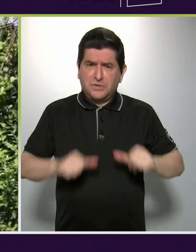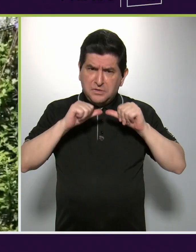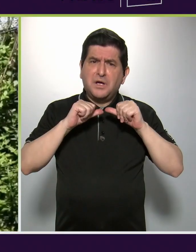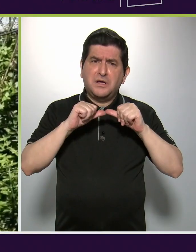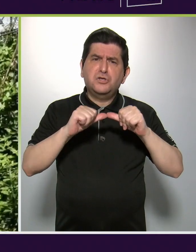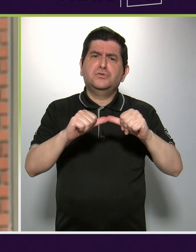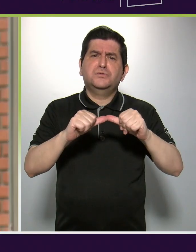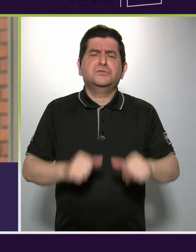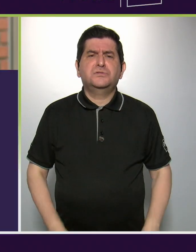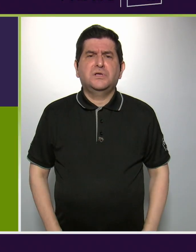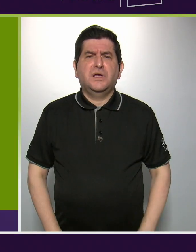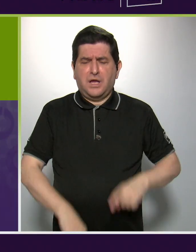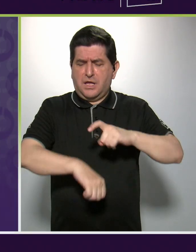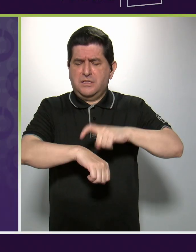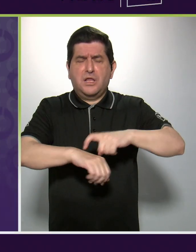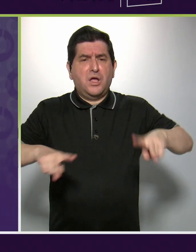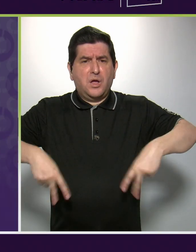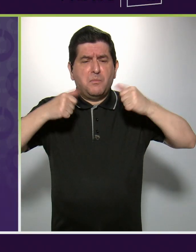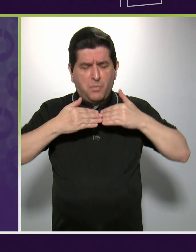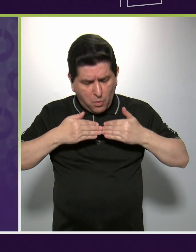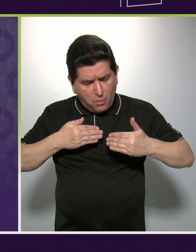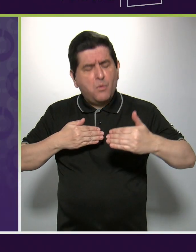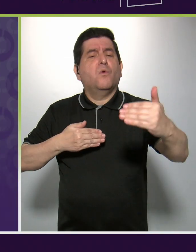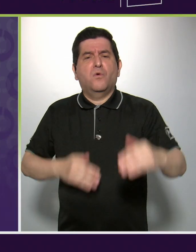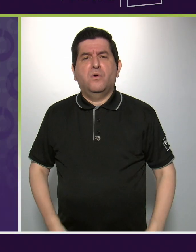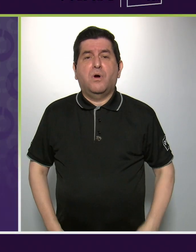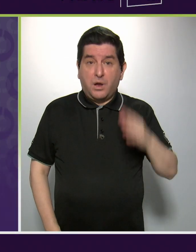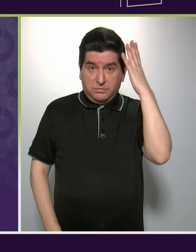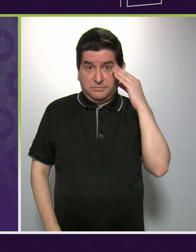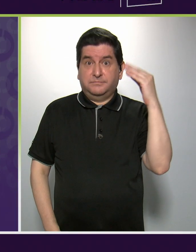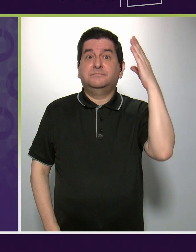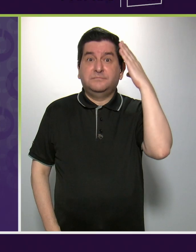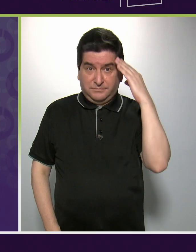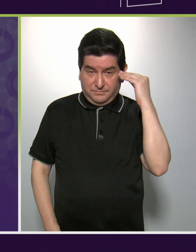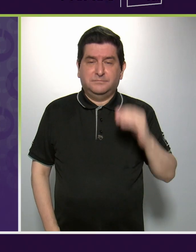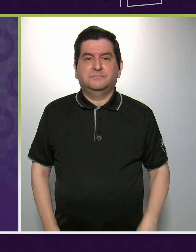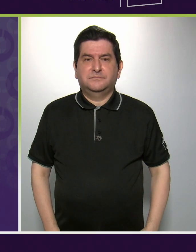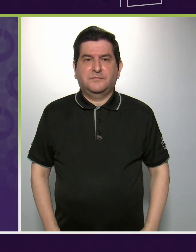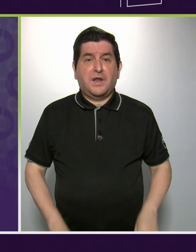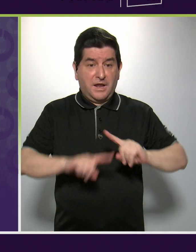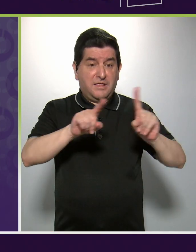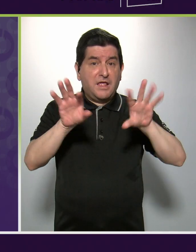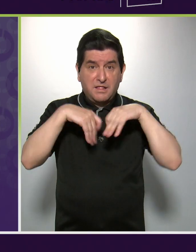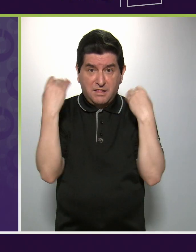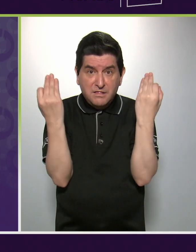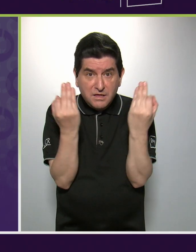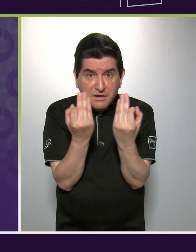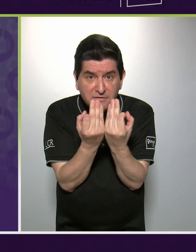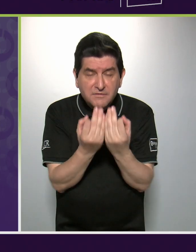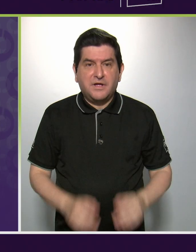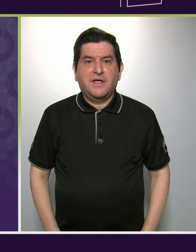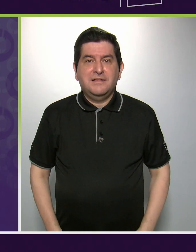todavía con mucho tiempo de vida por delante, con mucha experiencia, que en muchas familias